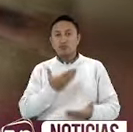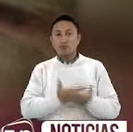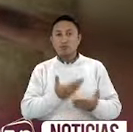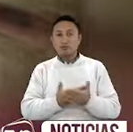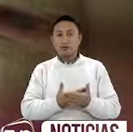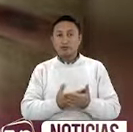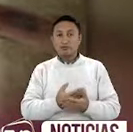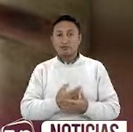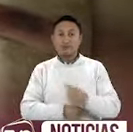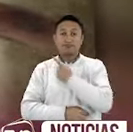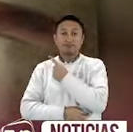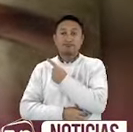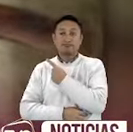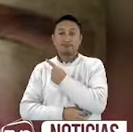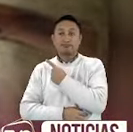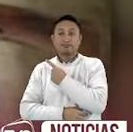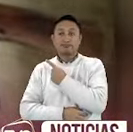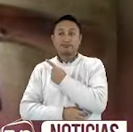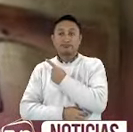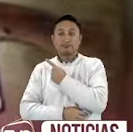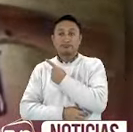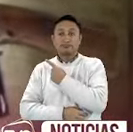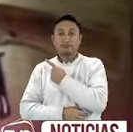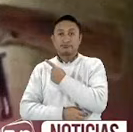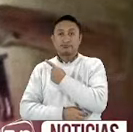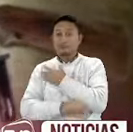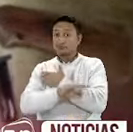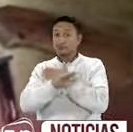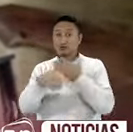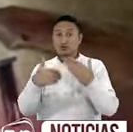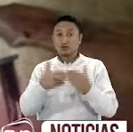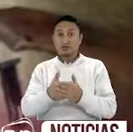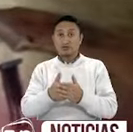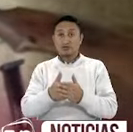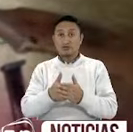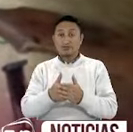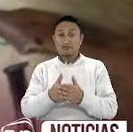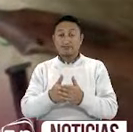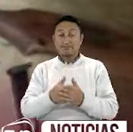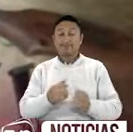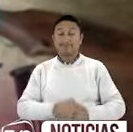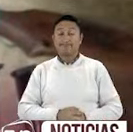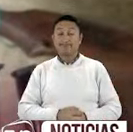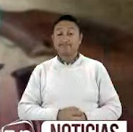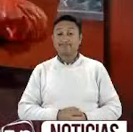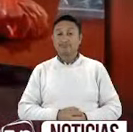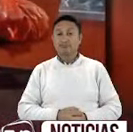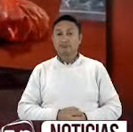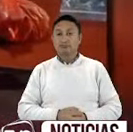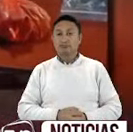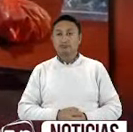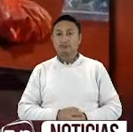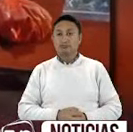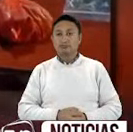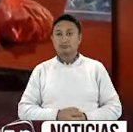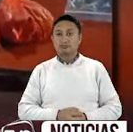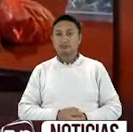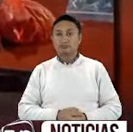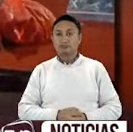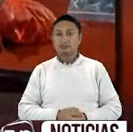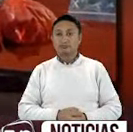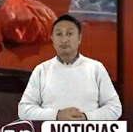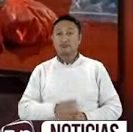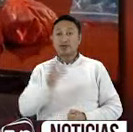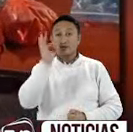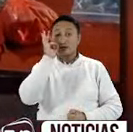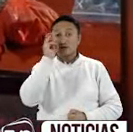encontraron una pistola, una escopeta, chaleco antibalas, un revólver, municiones 9 milímetros, una pistola traumática, varias